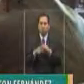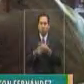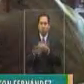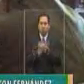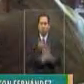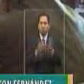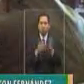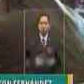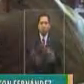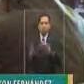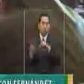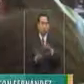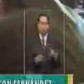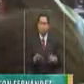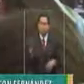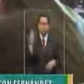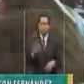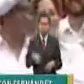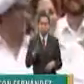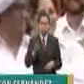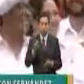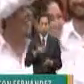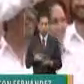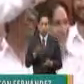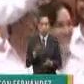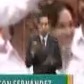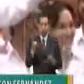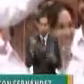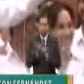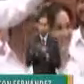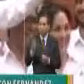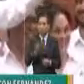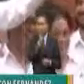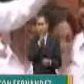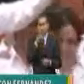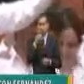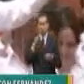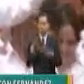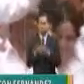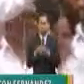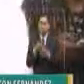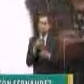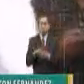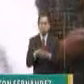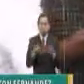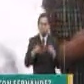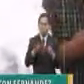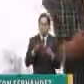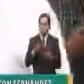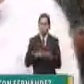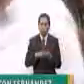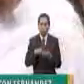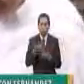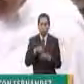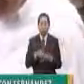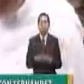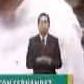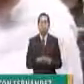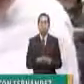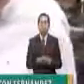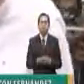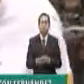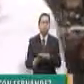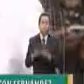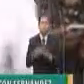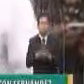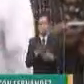en Porvenir en 2008, se sumó a la Alianza de Comunidad Ciudadana, que postula a la presidencia el exmandatario Carlos Meza. Ante